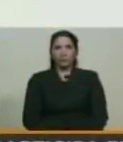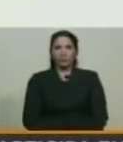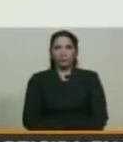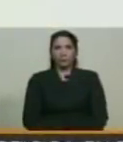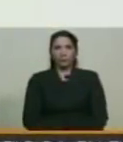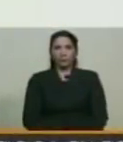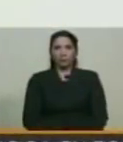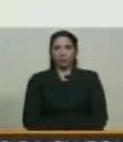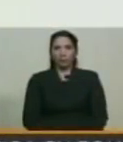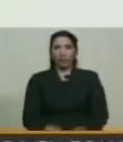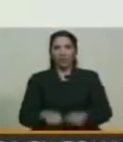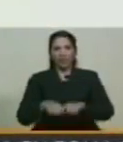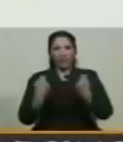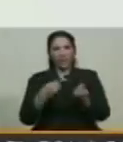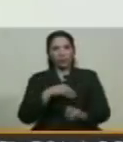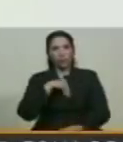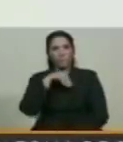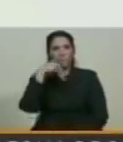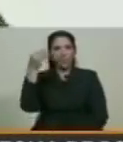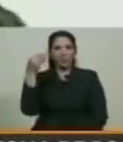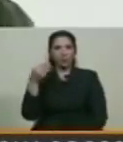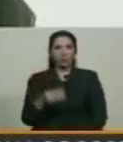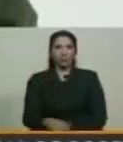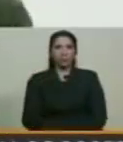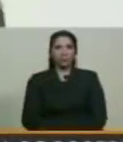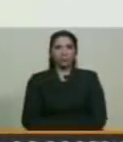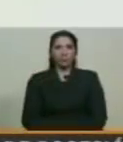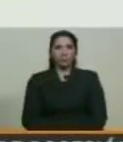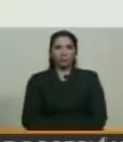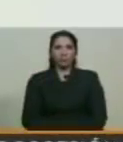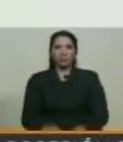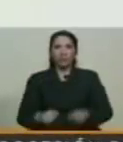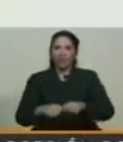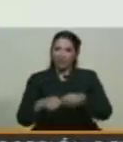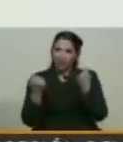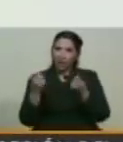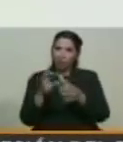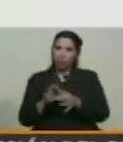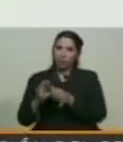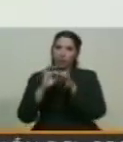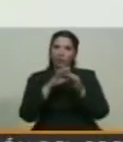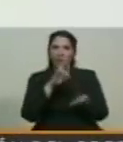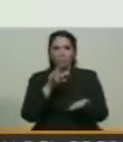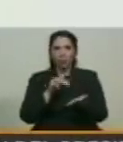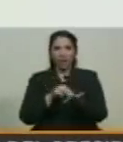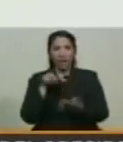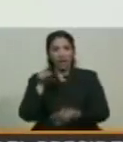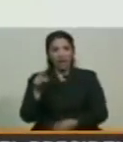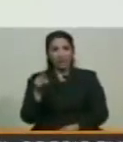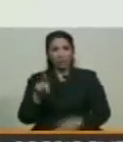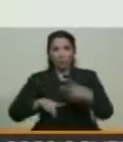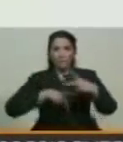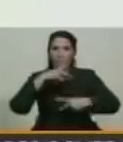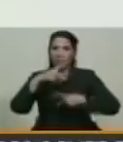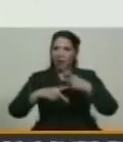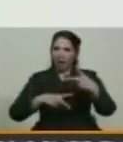su espíritu y quebrar la unidad nacional. Ese es parte del plan,